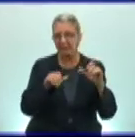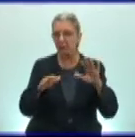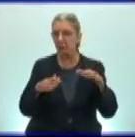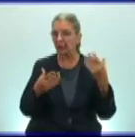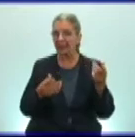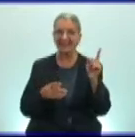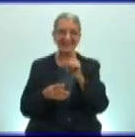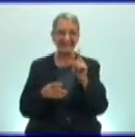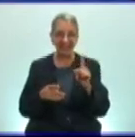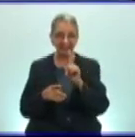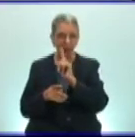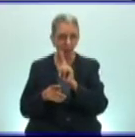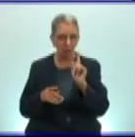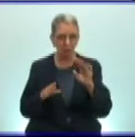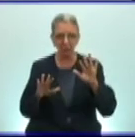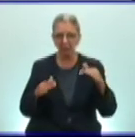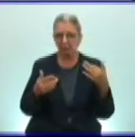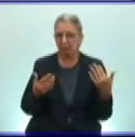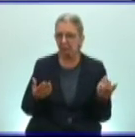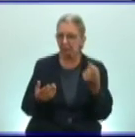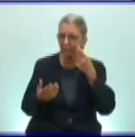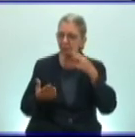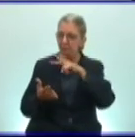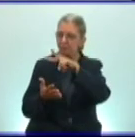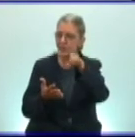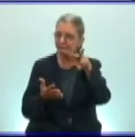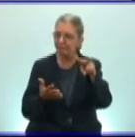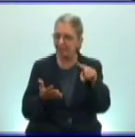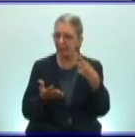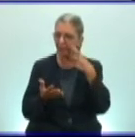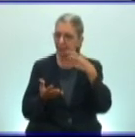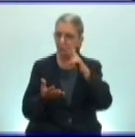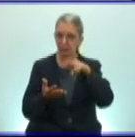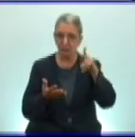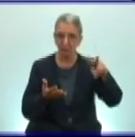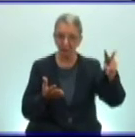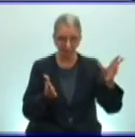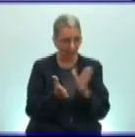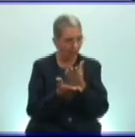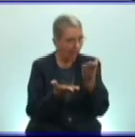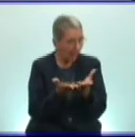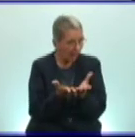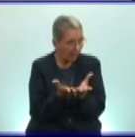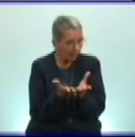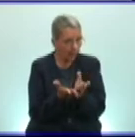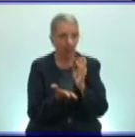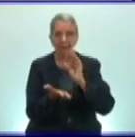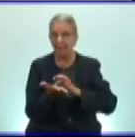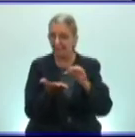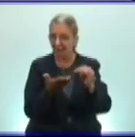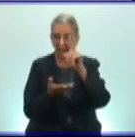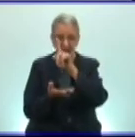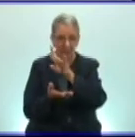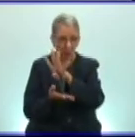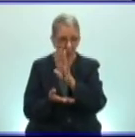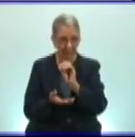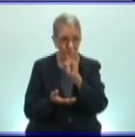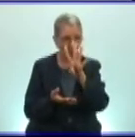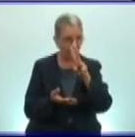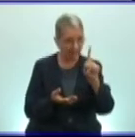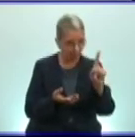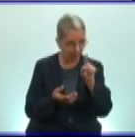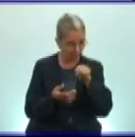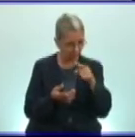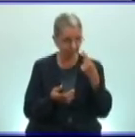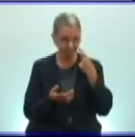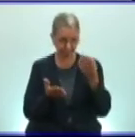11. Observemos la tabla periódica y ustedes lo pueden hacer con la tabla periódica que tienen en su libro. Y recuerden que el número